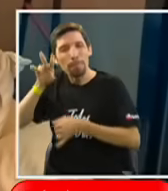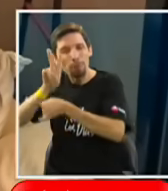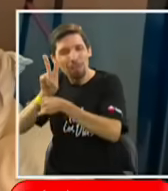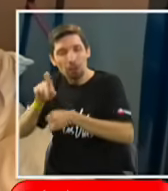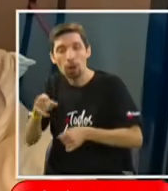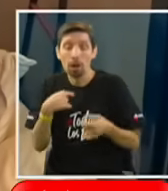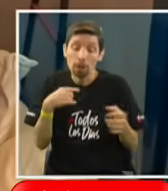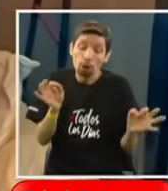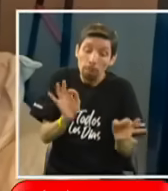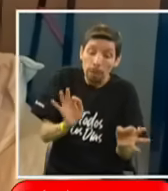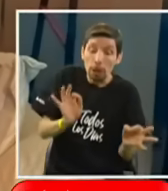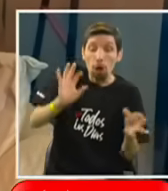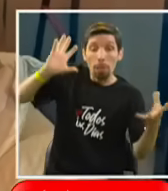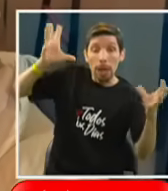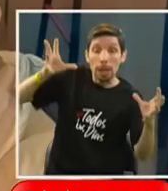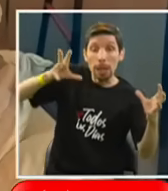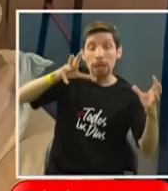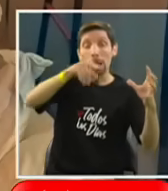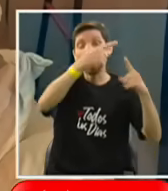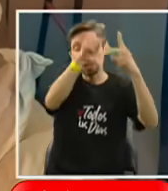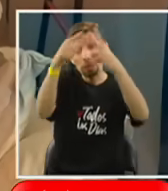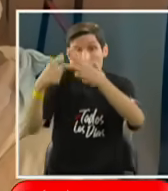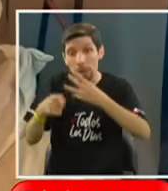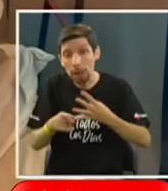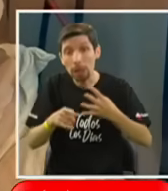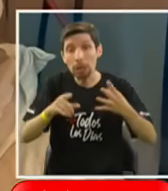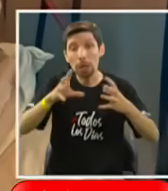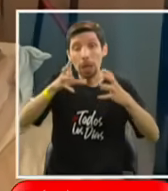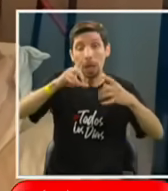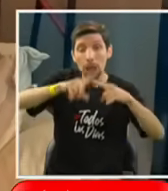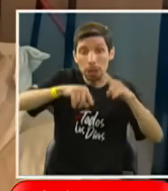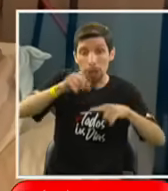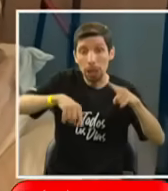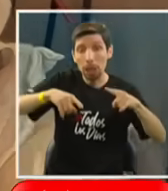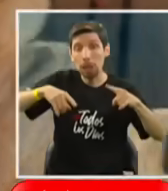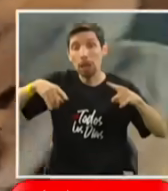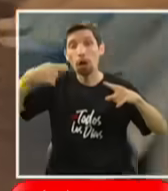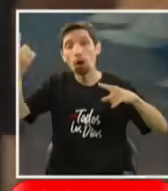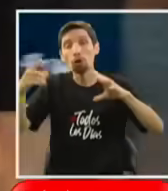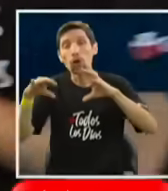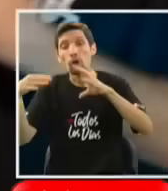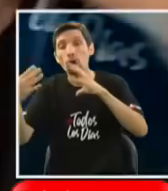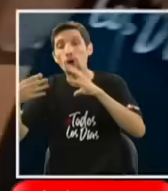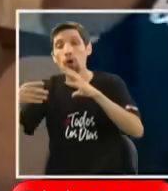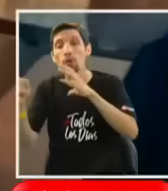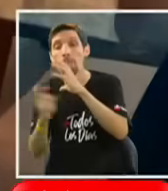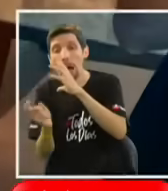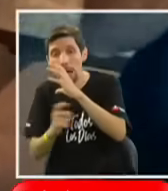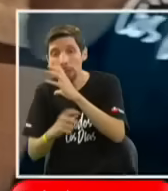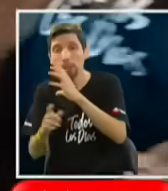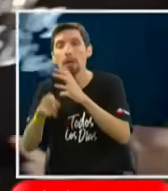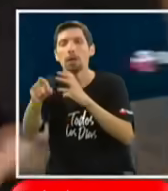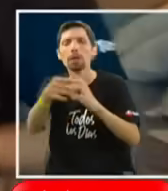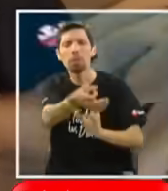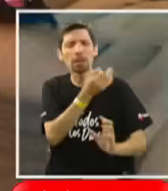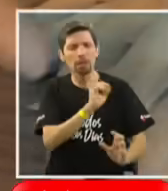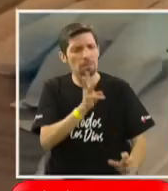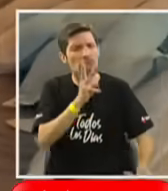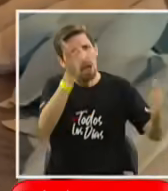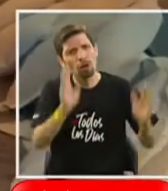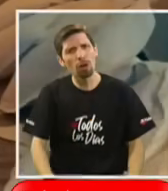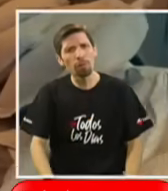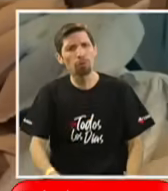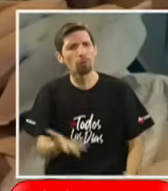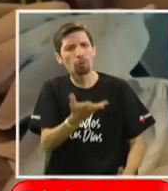los planetas, Mercurio, Venus, Tierra, Marte, después que viene, me responde miércoles, weón, me